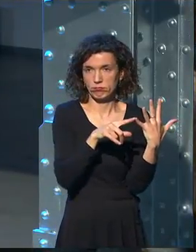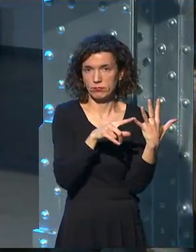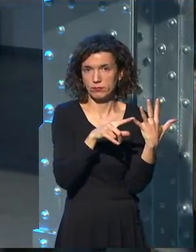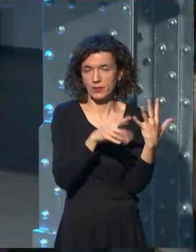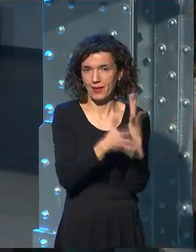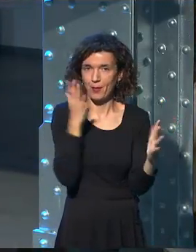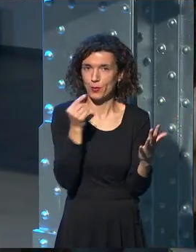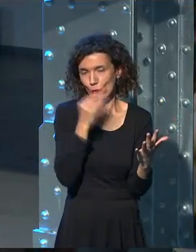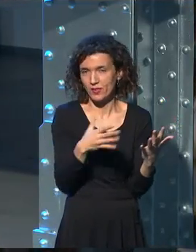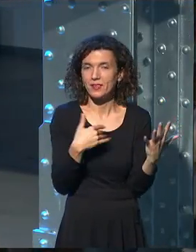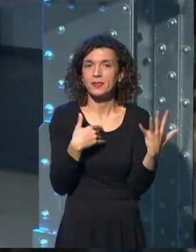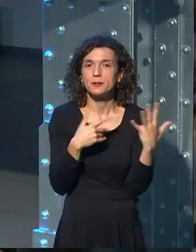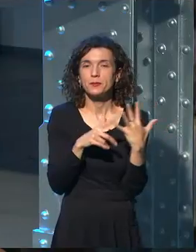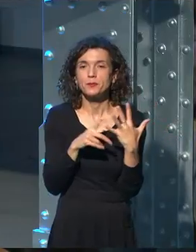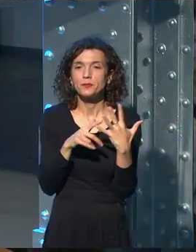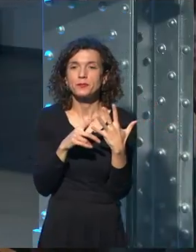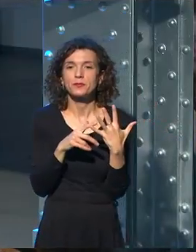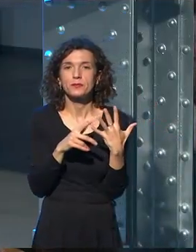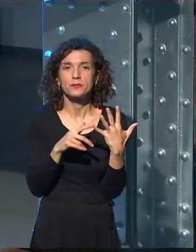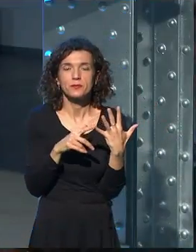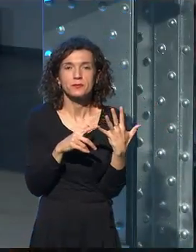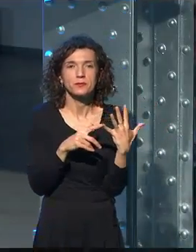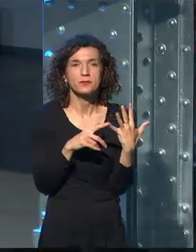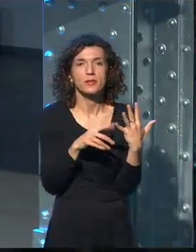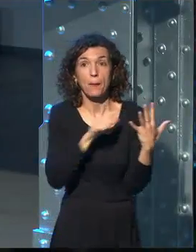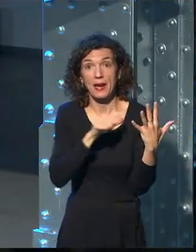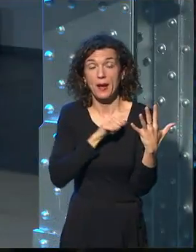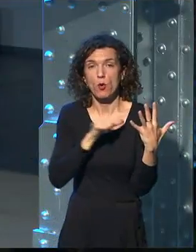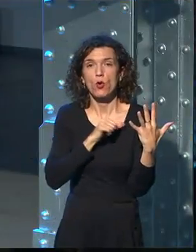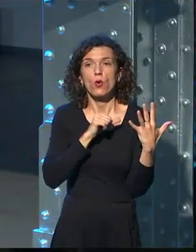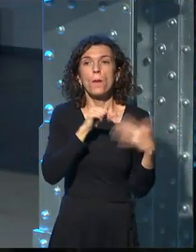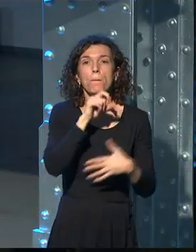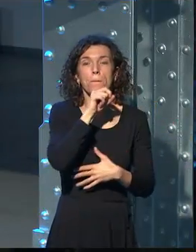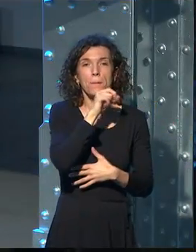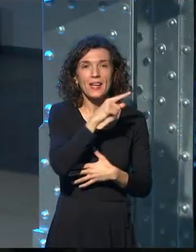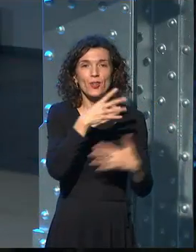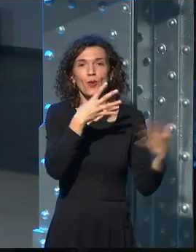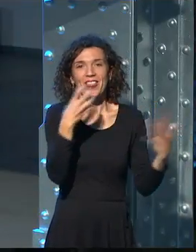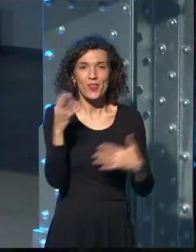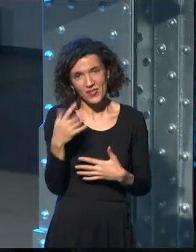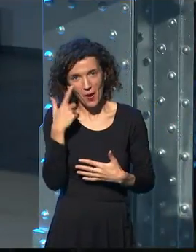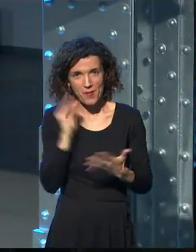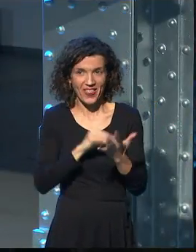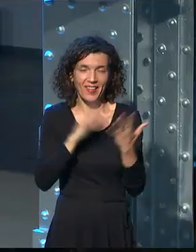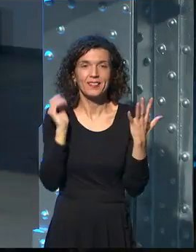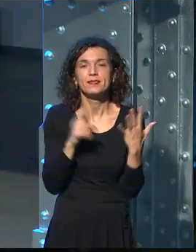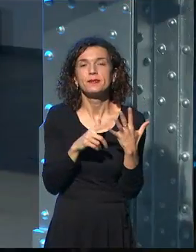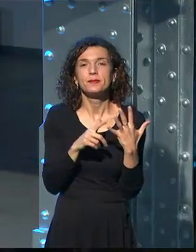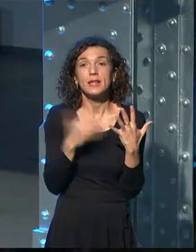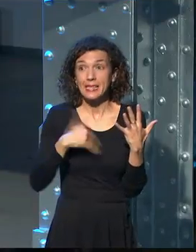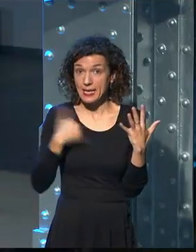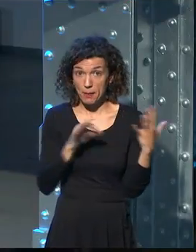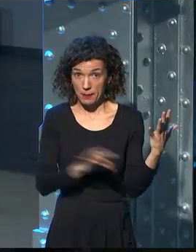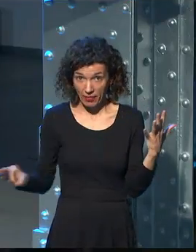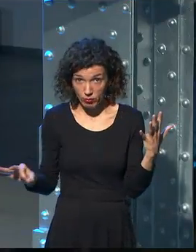Wow, qué rápido. ¿Hay alguien que se ha movido solo una o ninguna? Vale. ¿Esperamos por el de 1950 o...? Vale. ¿Todos